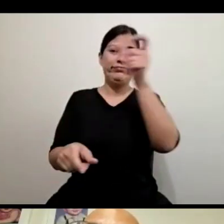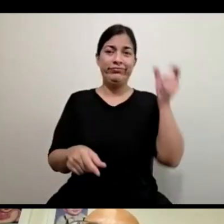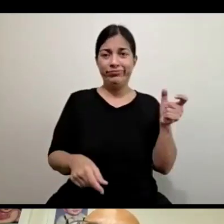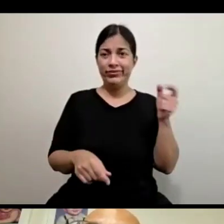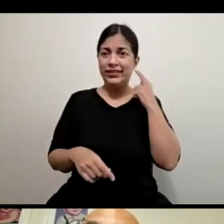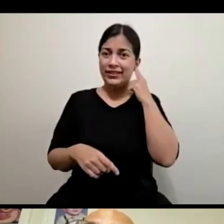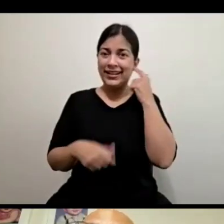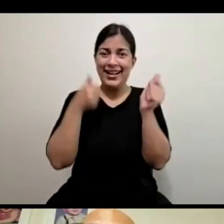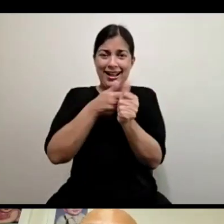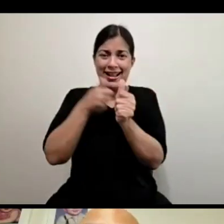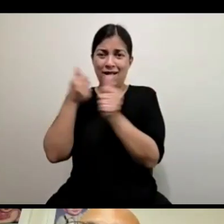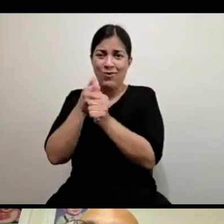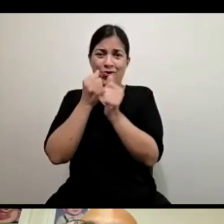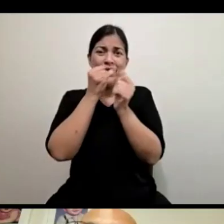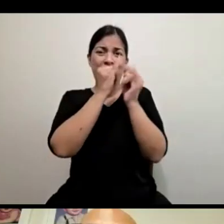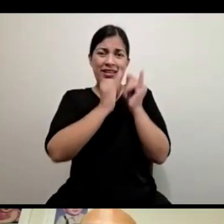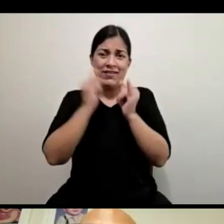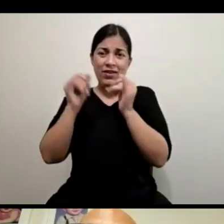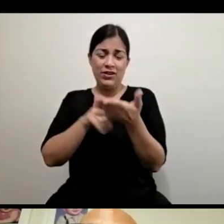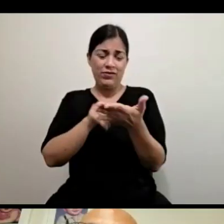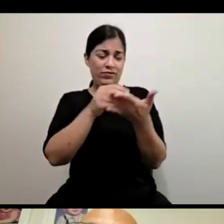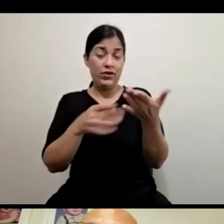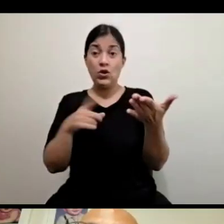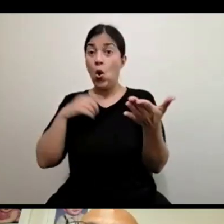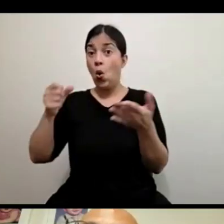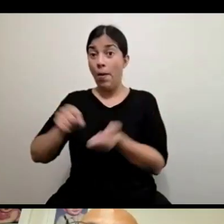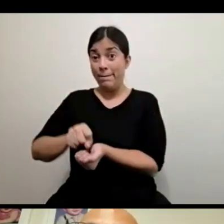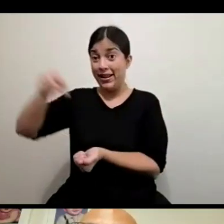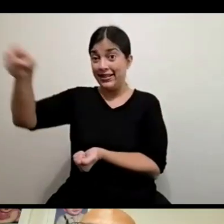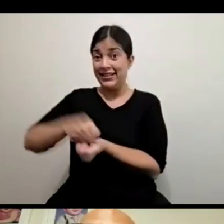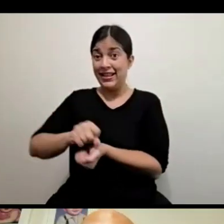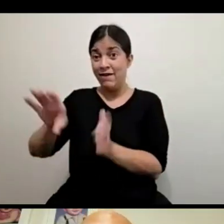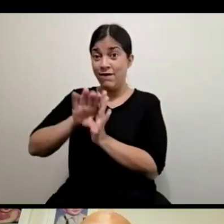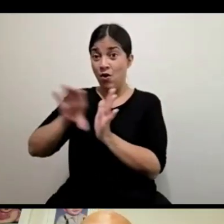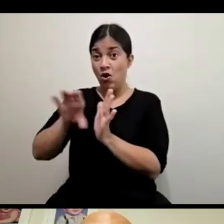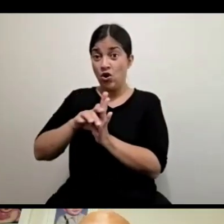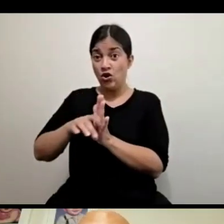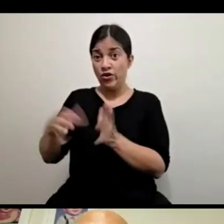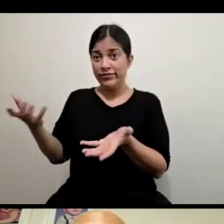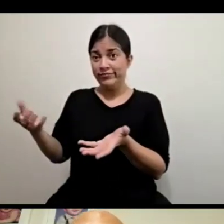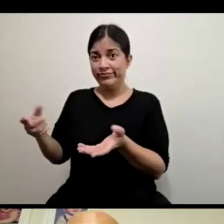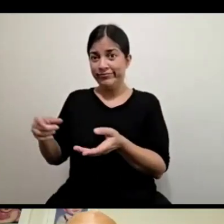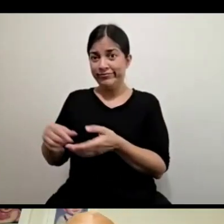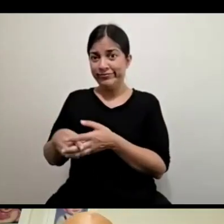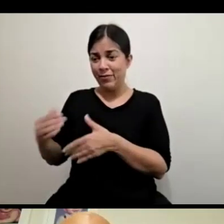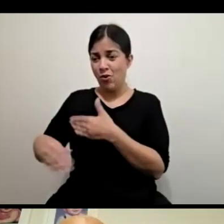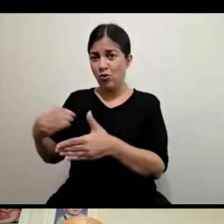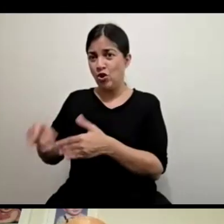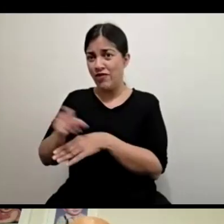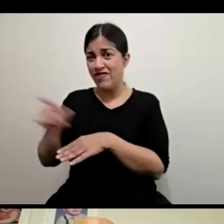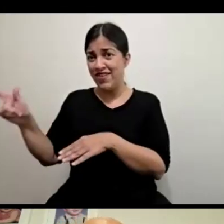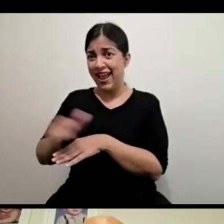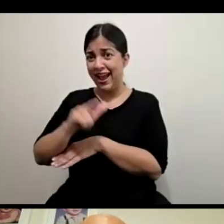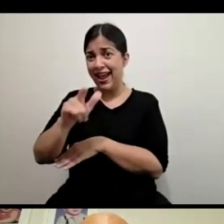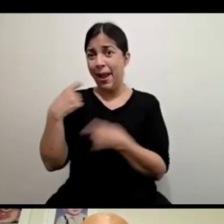comejenes. Perdí un maletín entero de fotografías de escenografía, de producción, de viajes, los viajes a